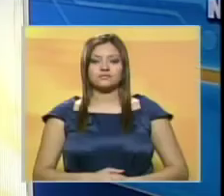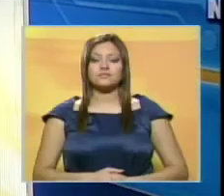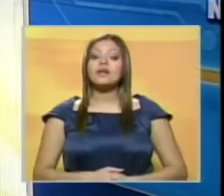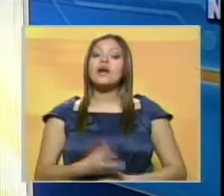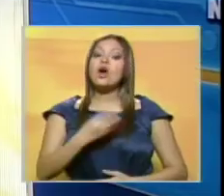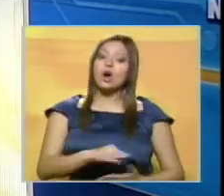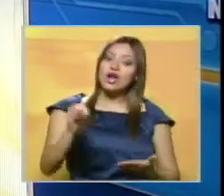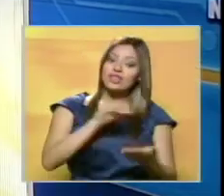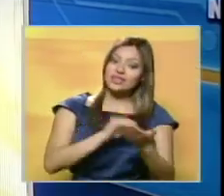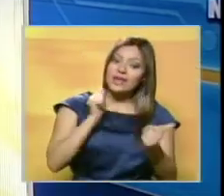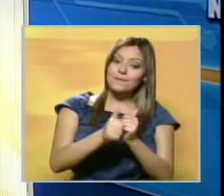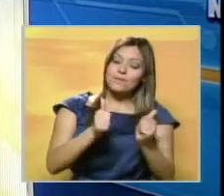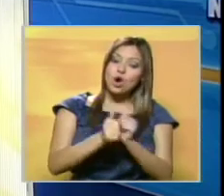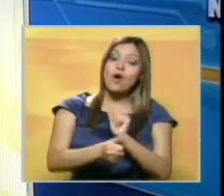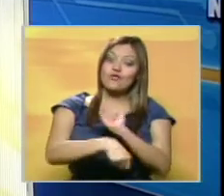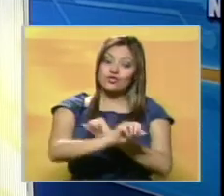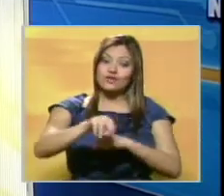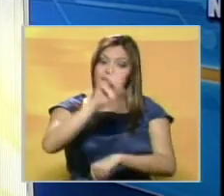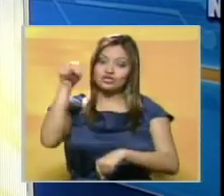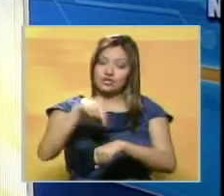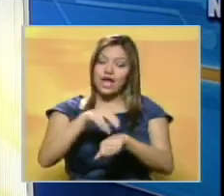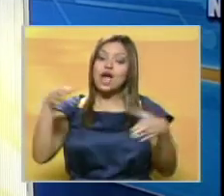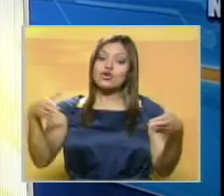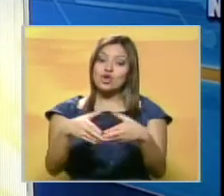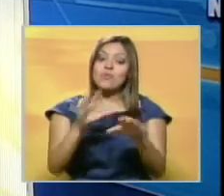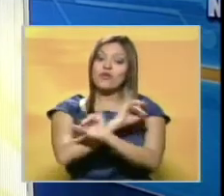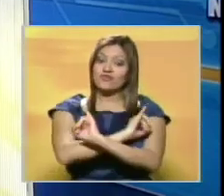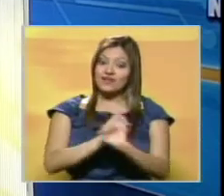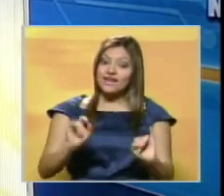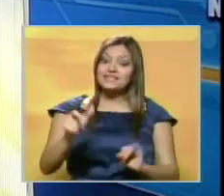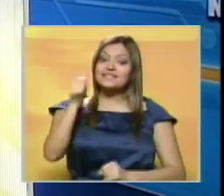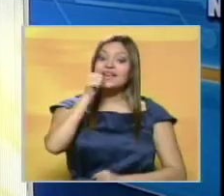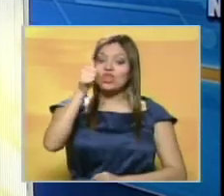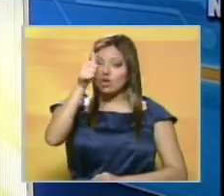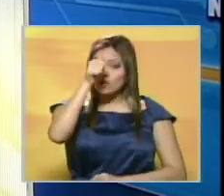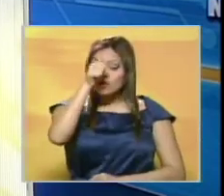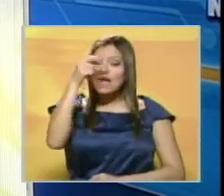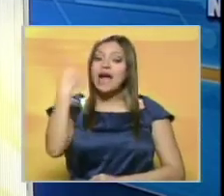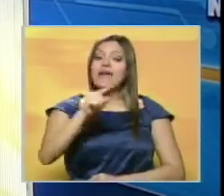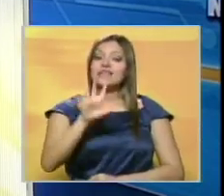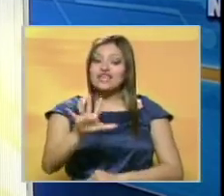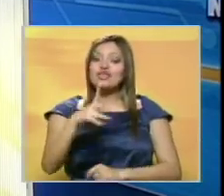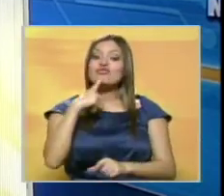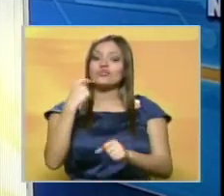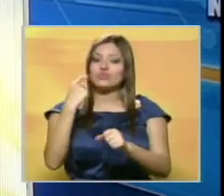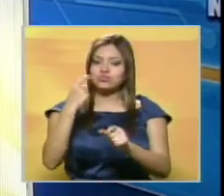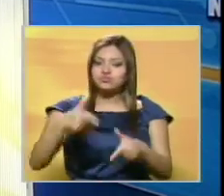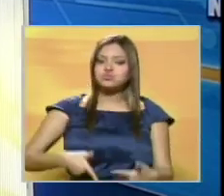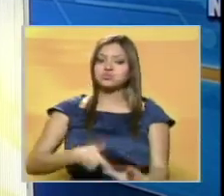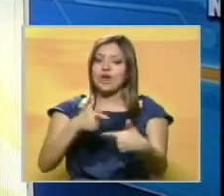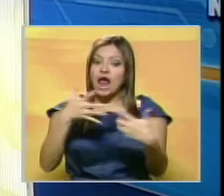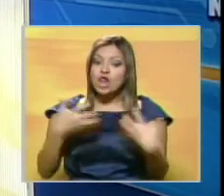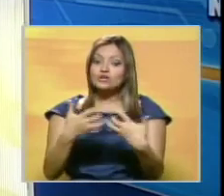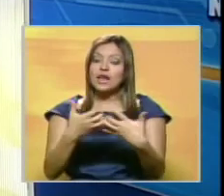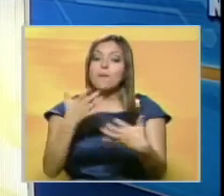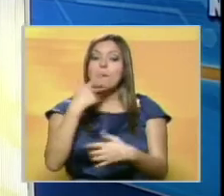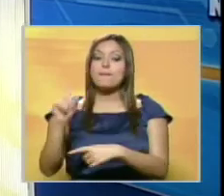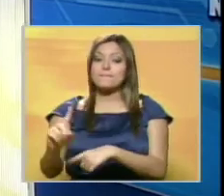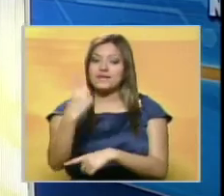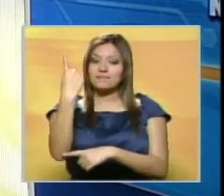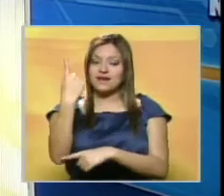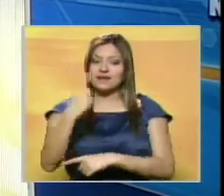Bien, retomamos los deportes con el fútbol nacional. El torneo de clausura, porque este fin de semana se disputó la quinta jornada, se mantiene la lucha por los primeros lugares de la